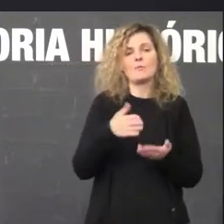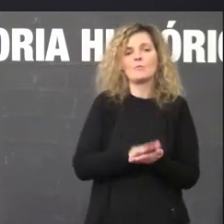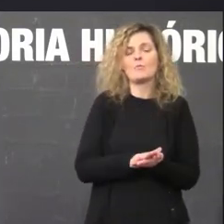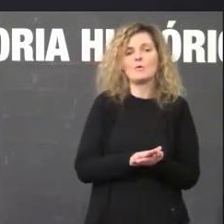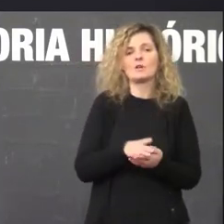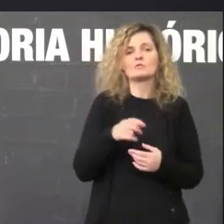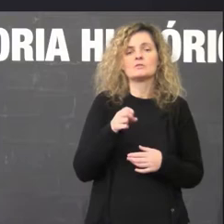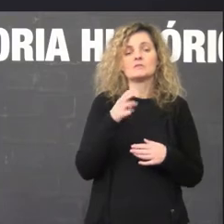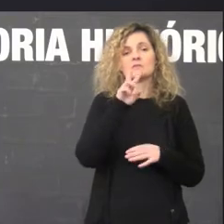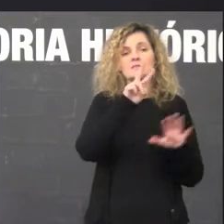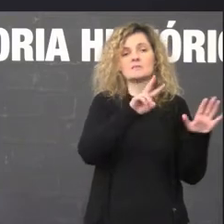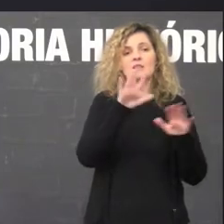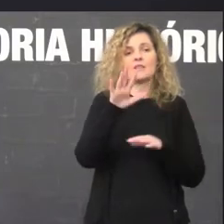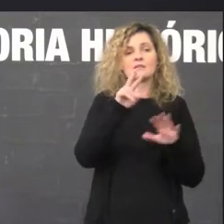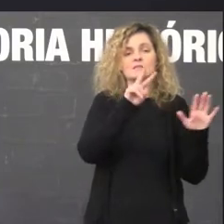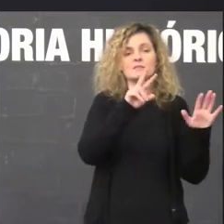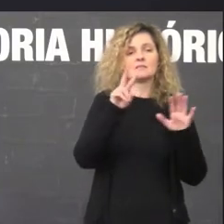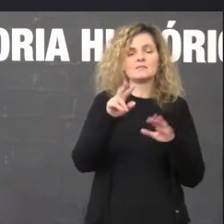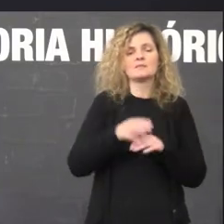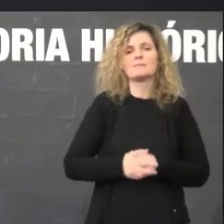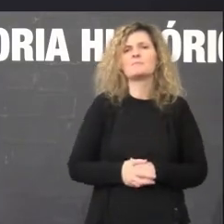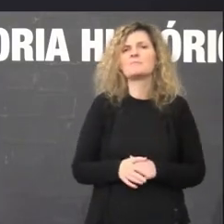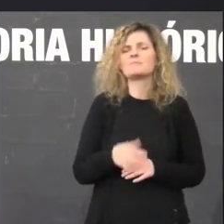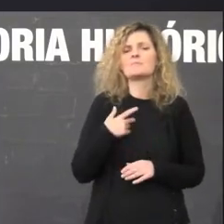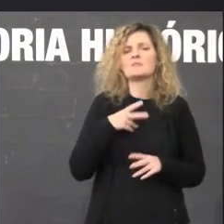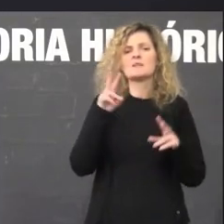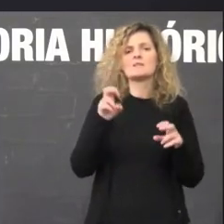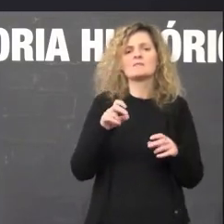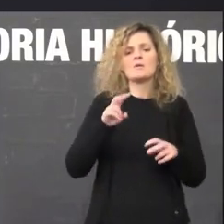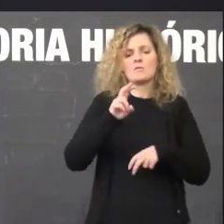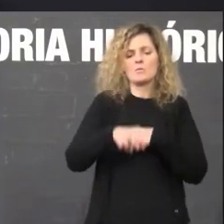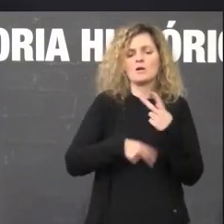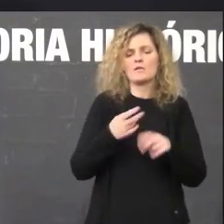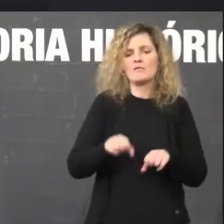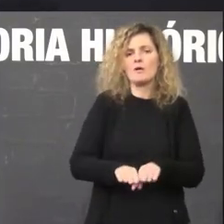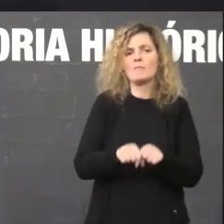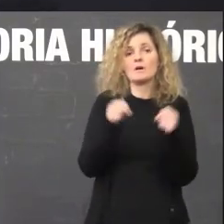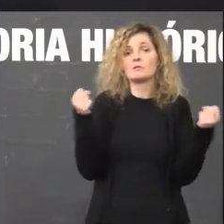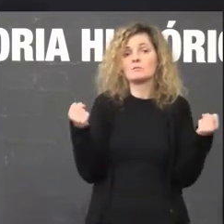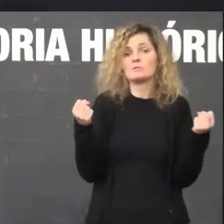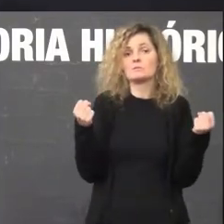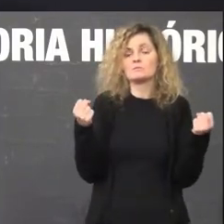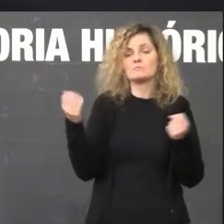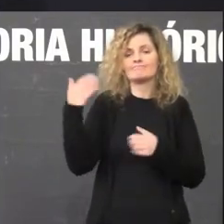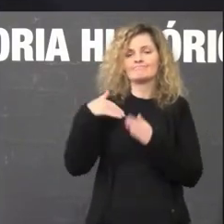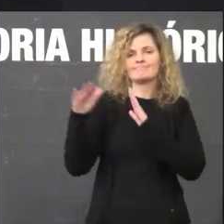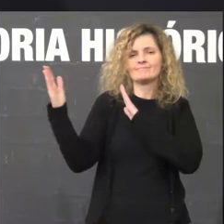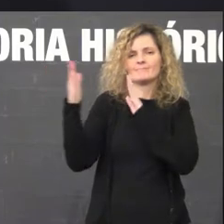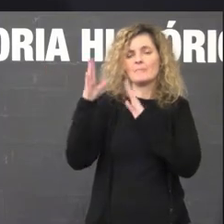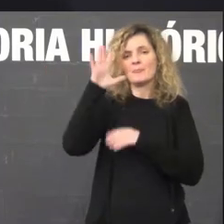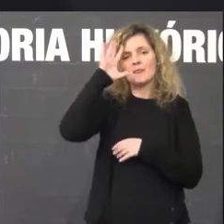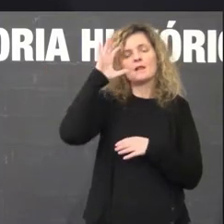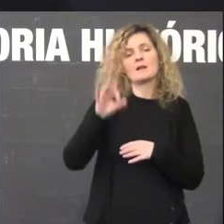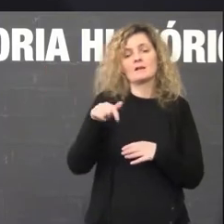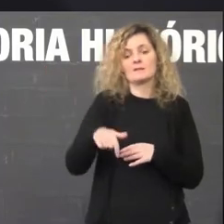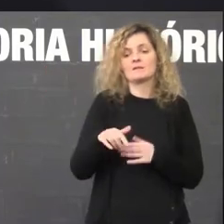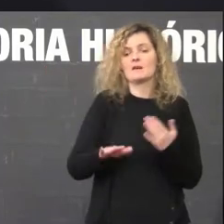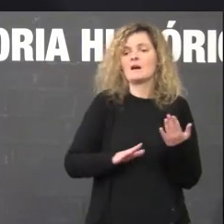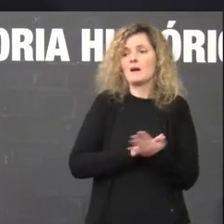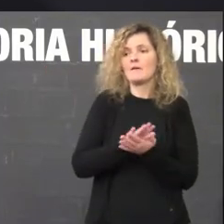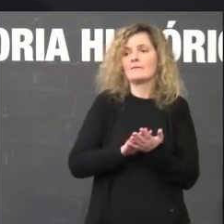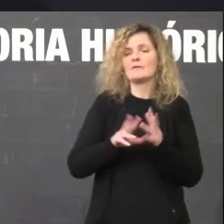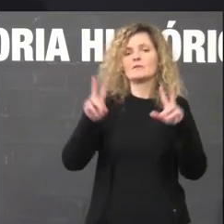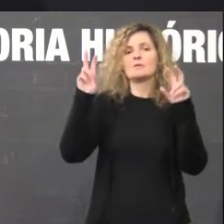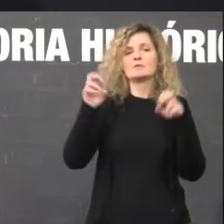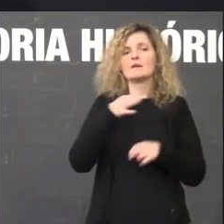anos 75 e 77. A dialéctica entre reforma e ruptura, do que tamén creo que se falou aquí na